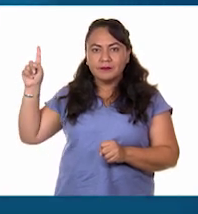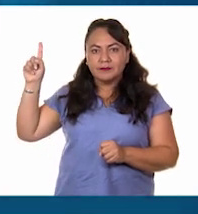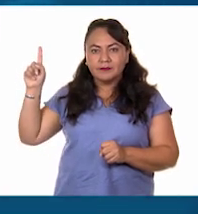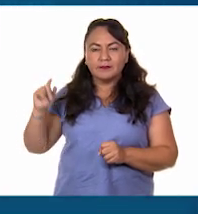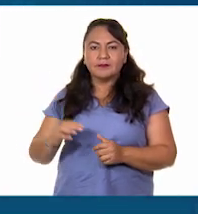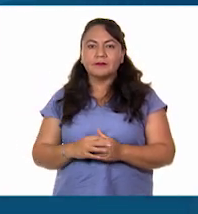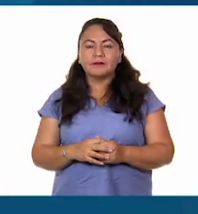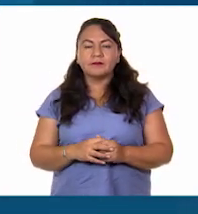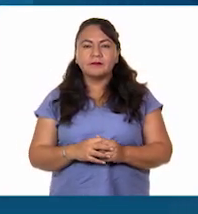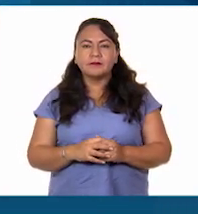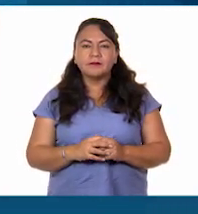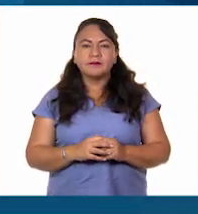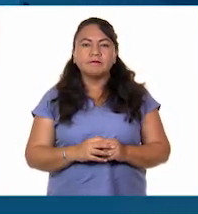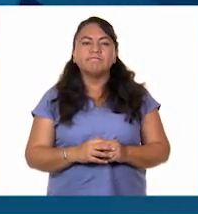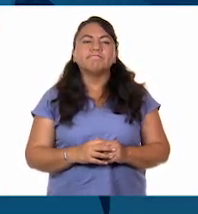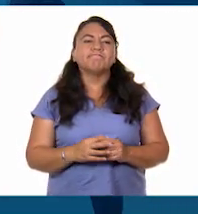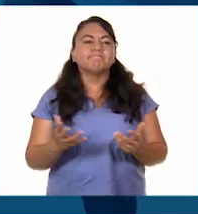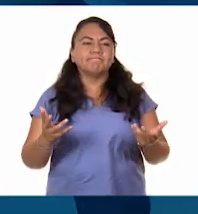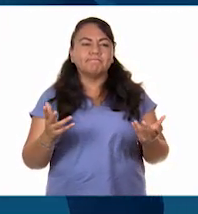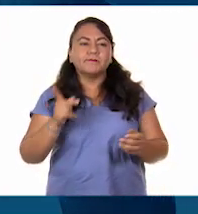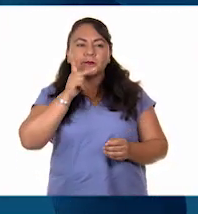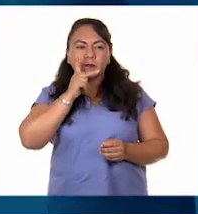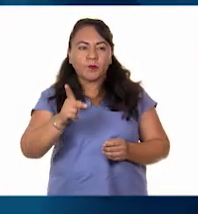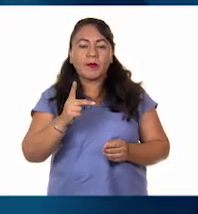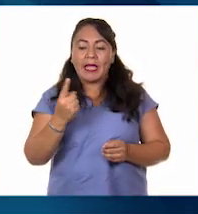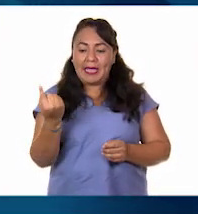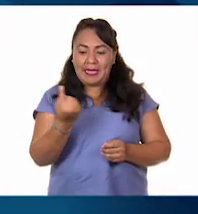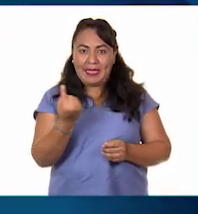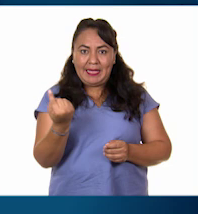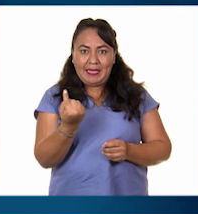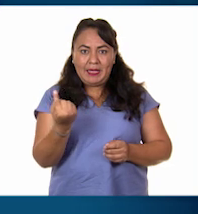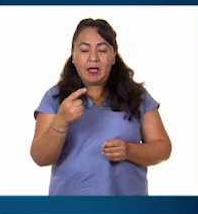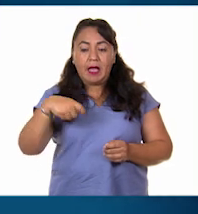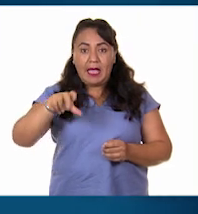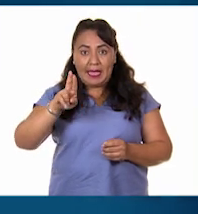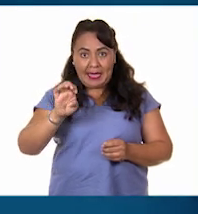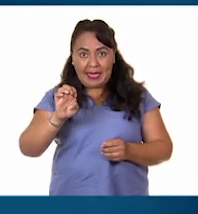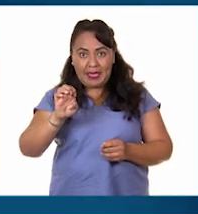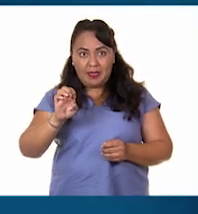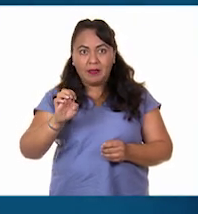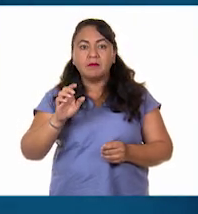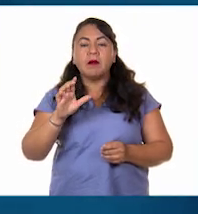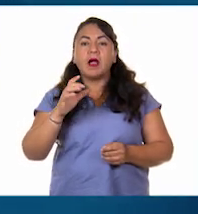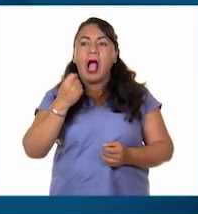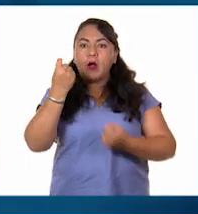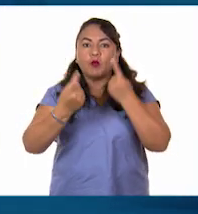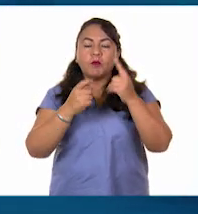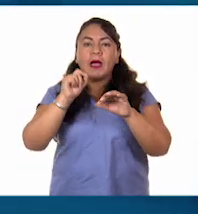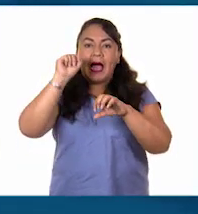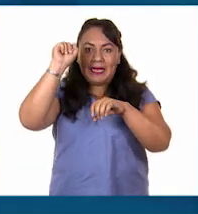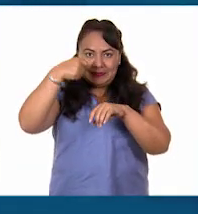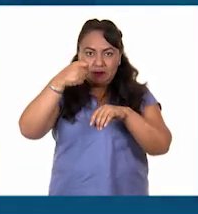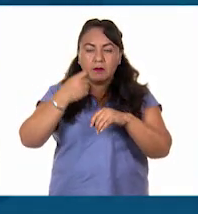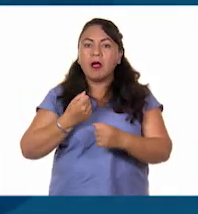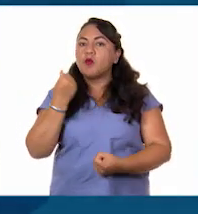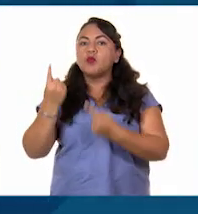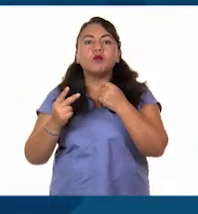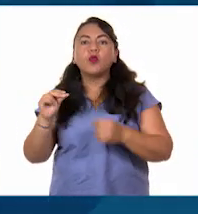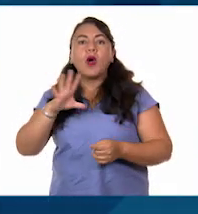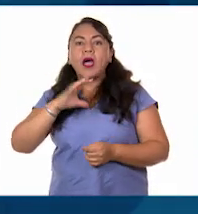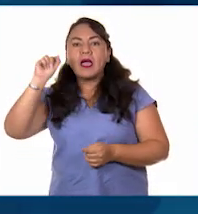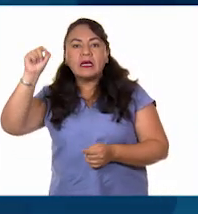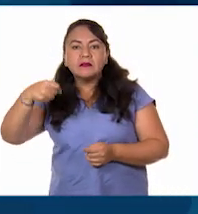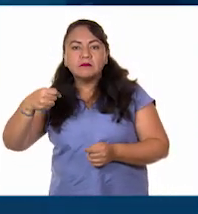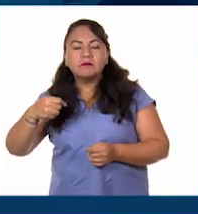La palabra que aparece con acento y sin acento. Yo creo que debe de ir con acento porque es